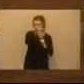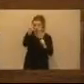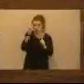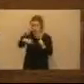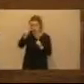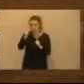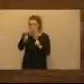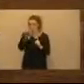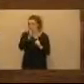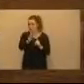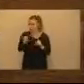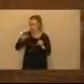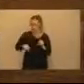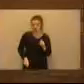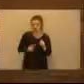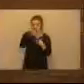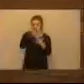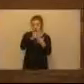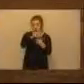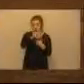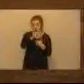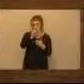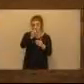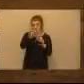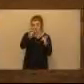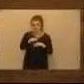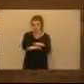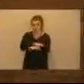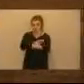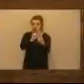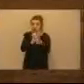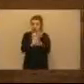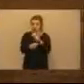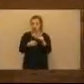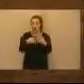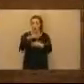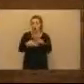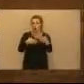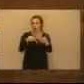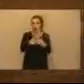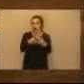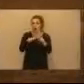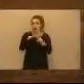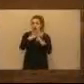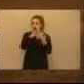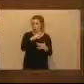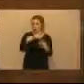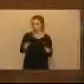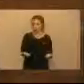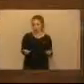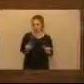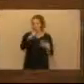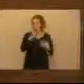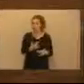profesional. Sin embargo, en 2012, con el cambio de gobierno, el proceso quedó paralizado. La situación actual, por lo tanto, es que a día de hoy, por ejemplo,